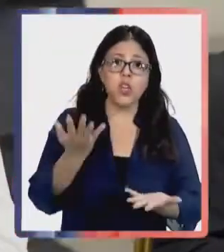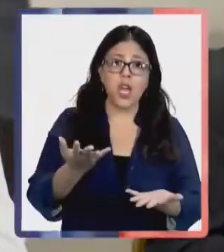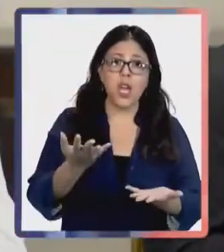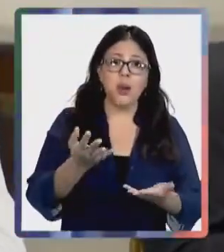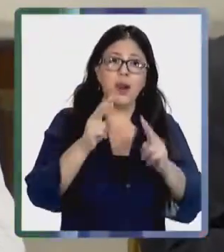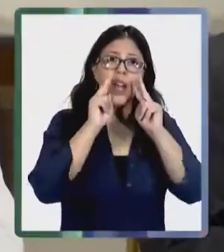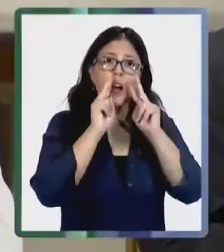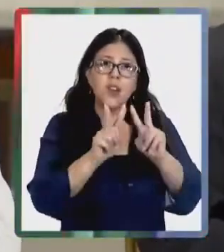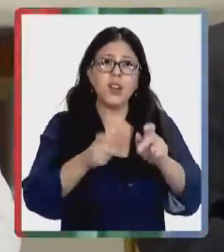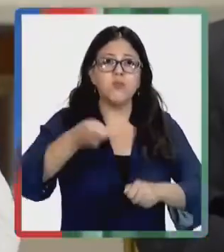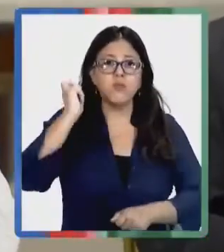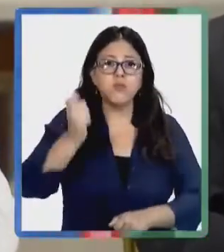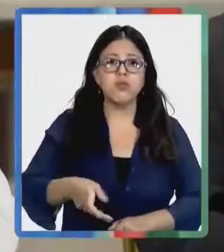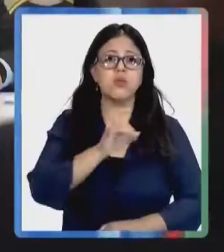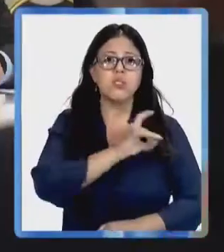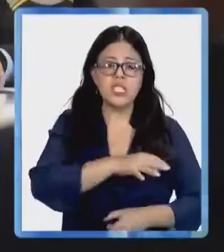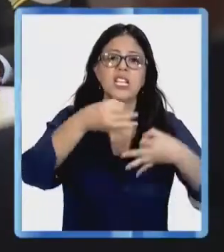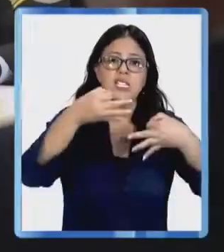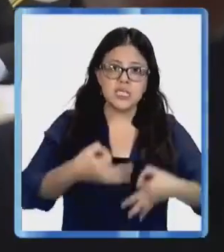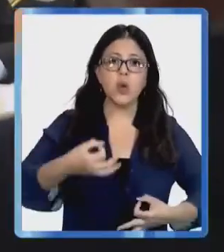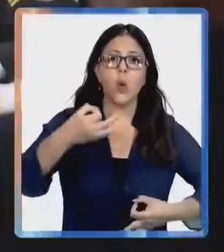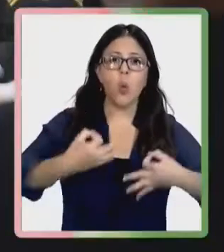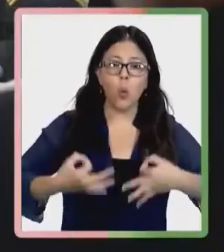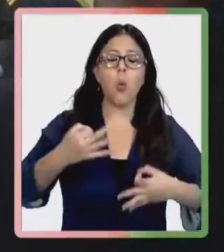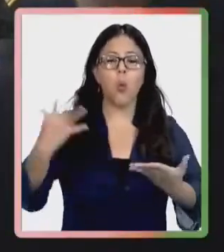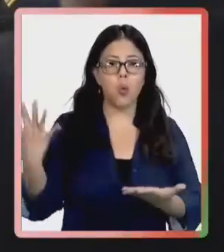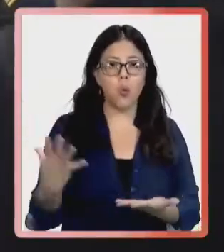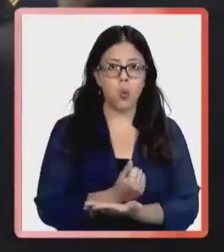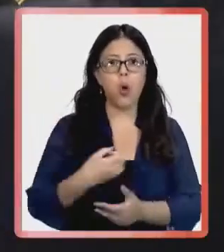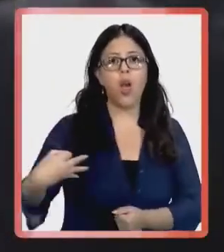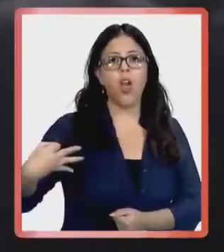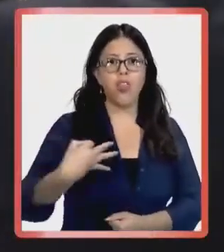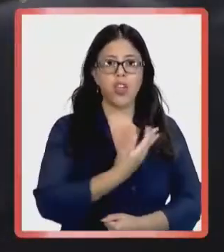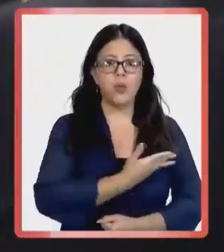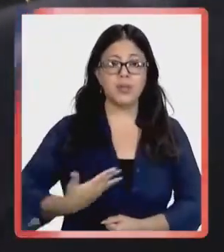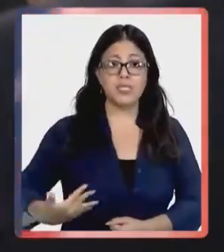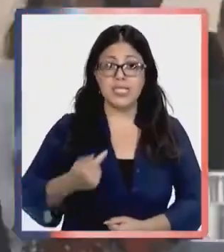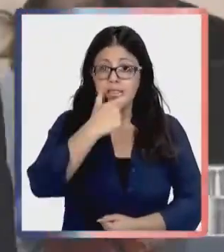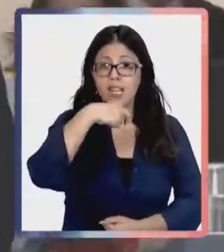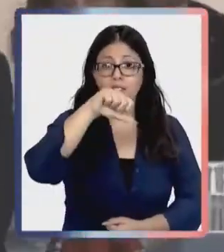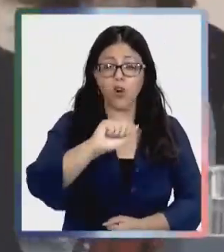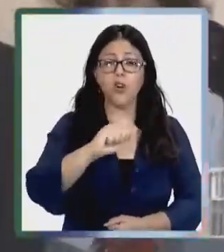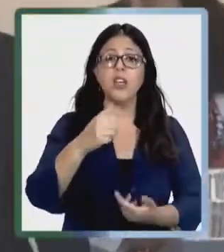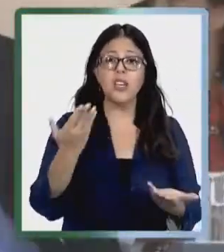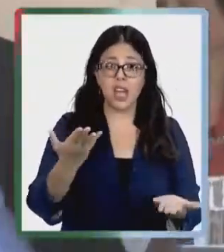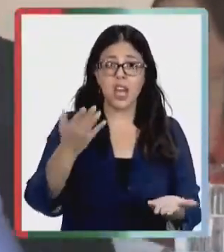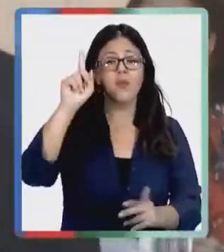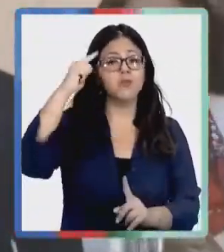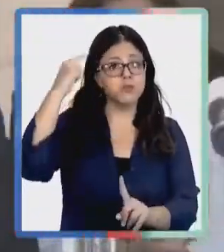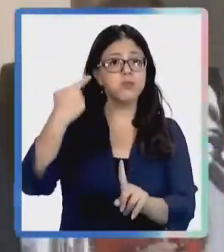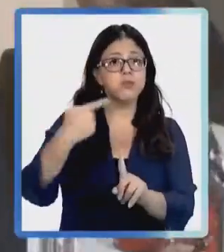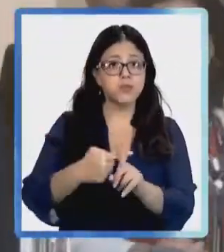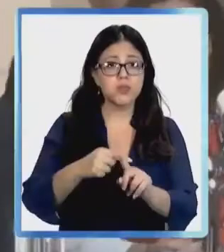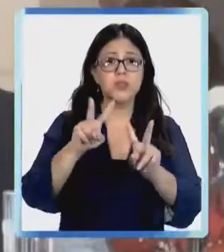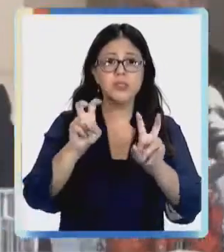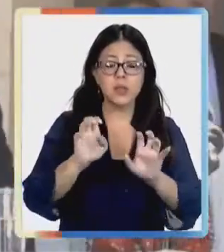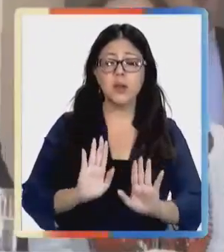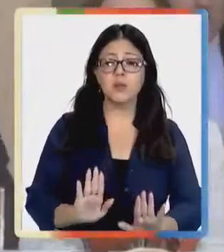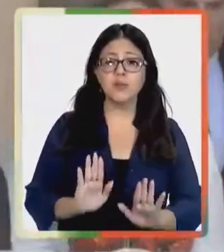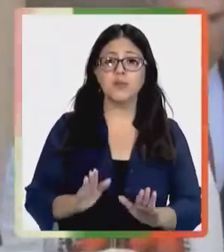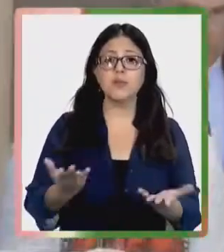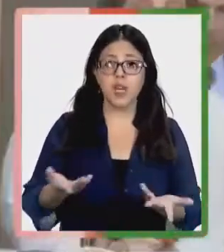este fallo. Chile fue por certeza jurídica y la obtuvo, dijo el presidente Boric, con evidente optimismo ante el